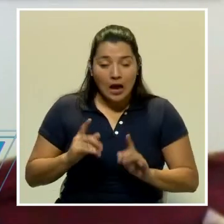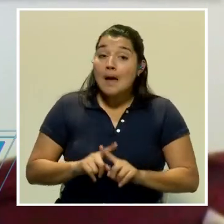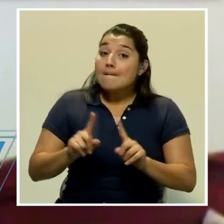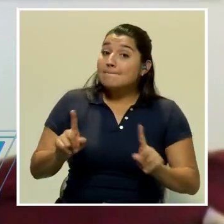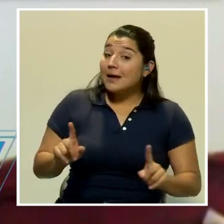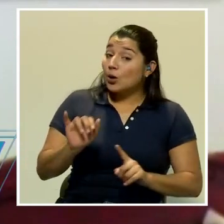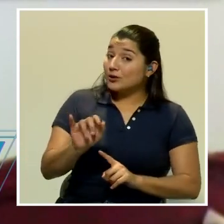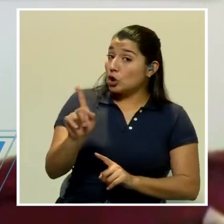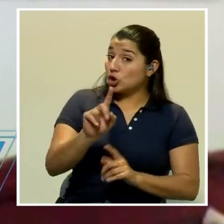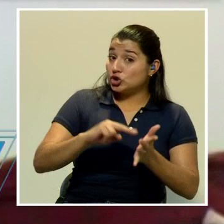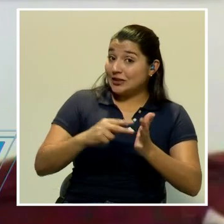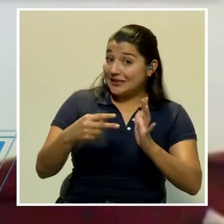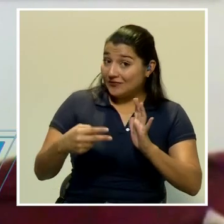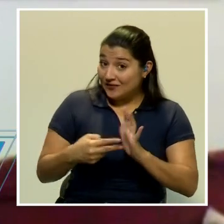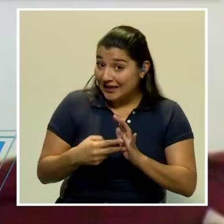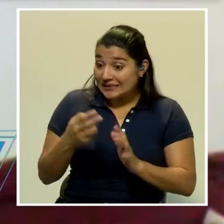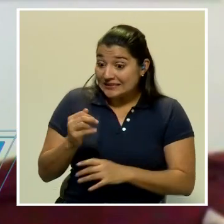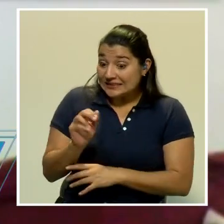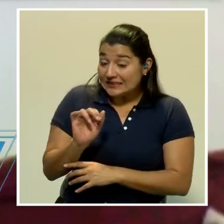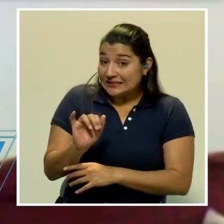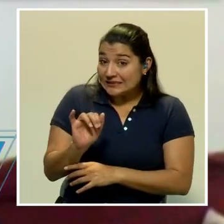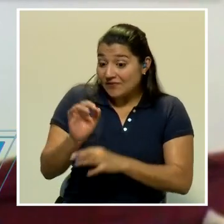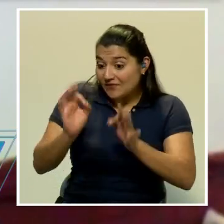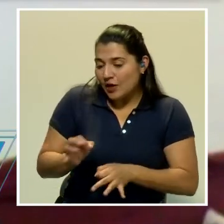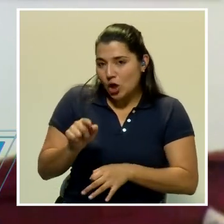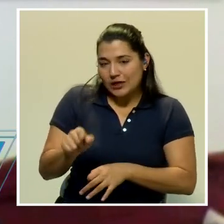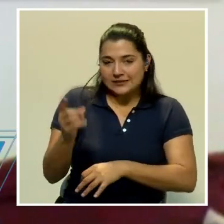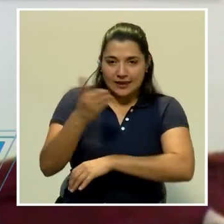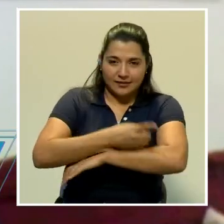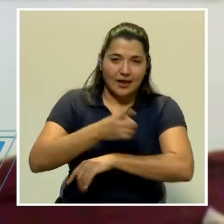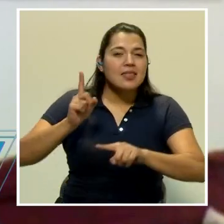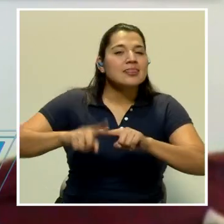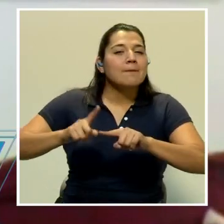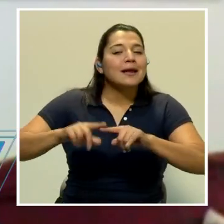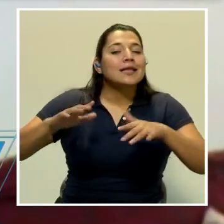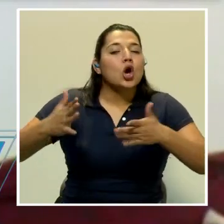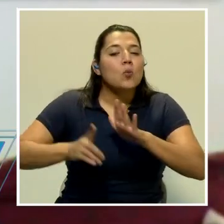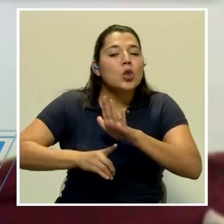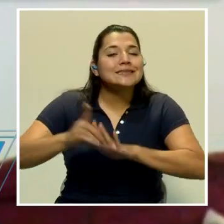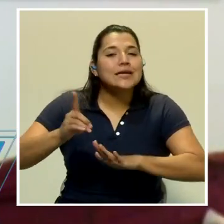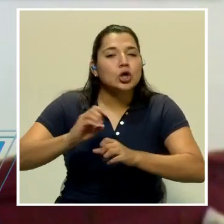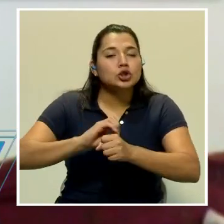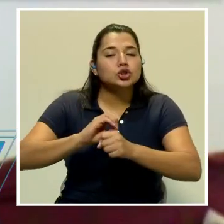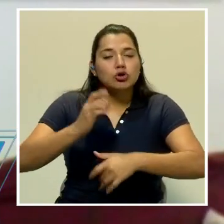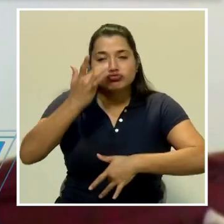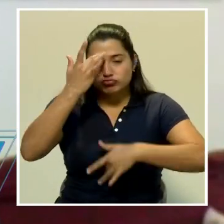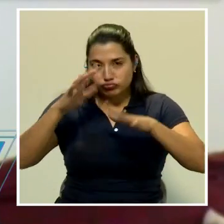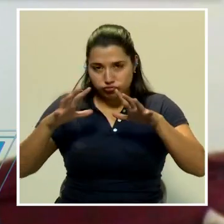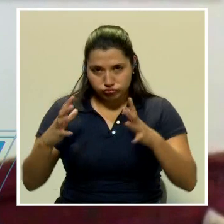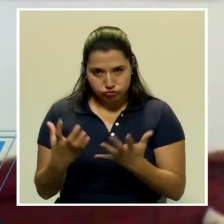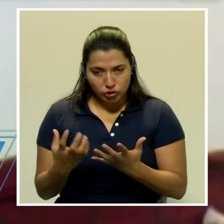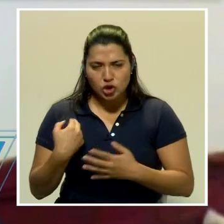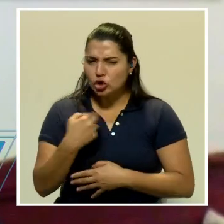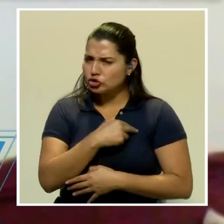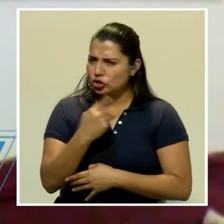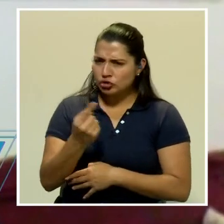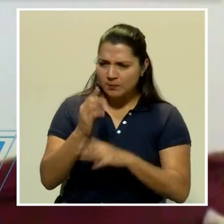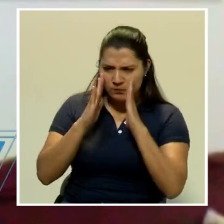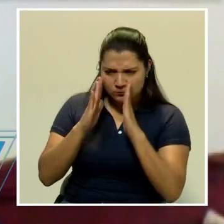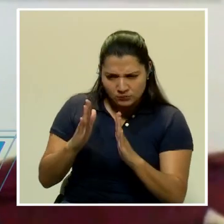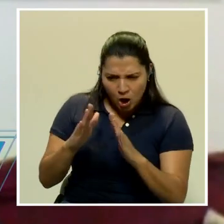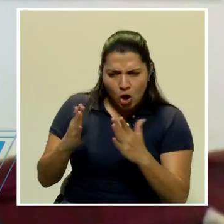no significa que sea ese día. ¿Por qué? Porque va a depender de la evolución de la pandemia. Nosotros siempre vamos a estar atentos a esta